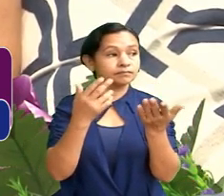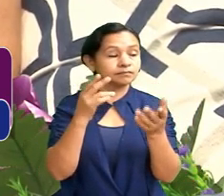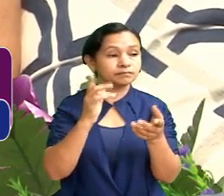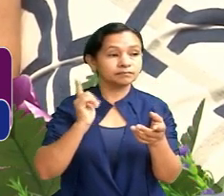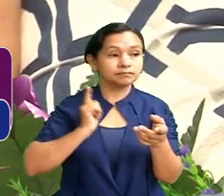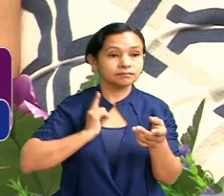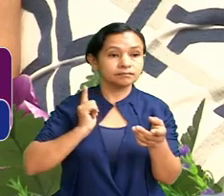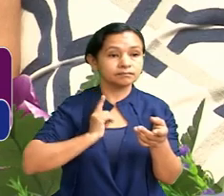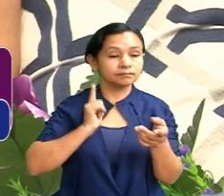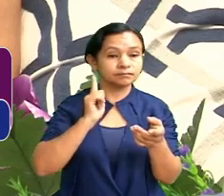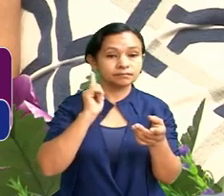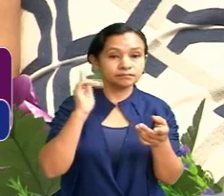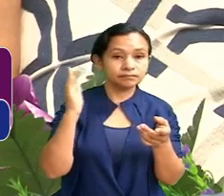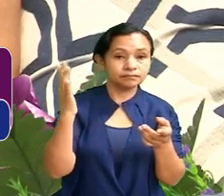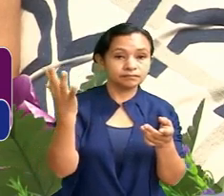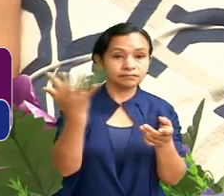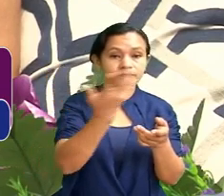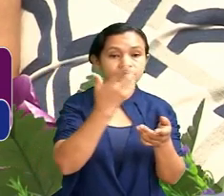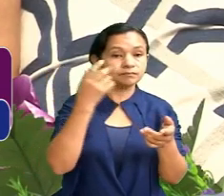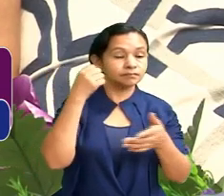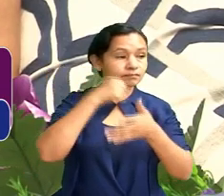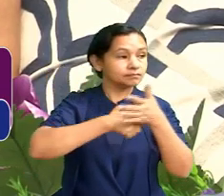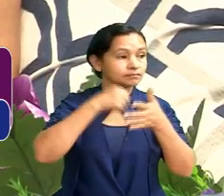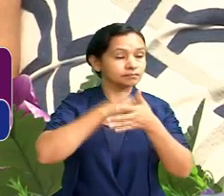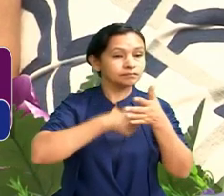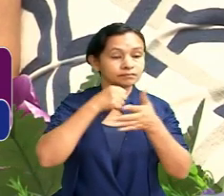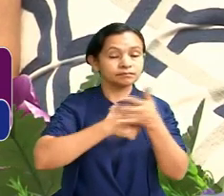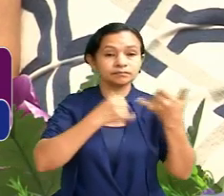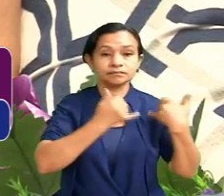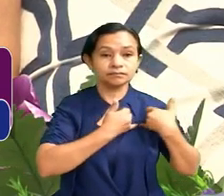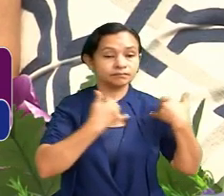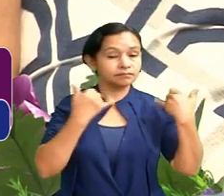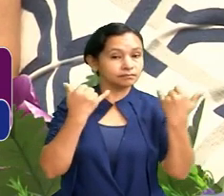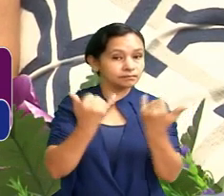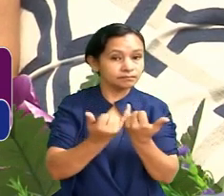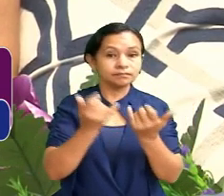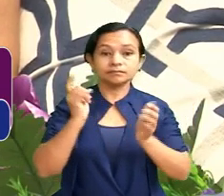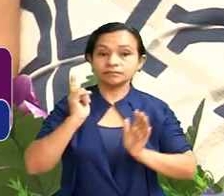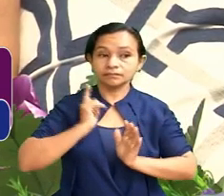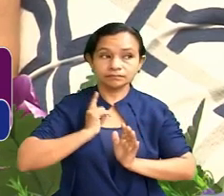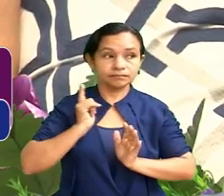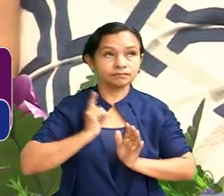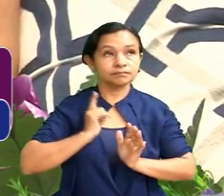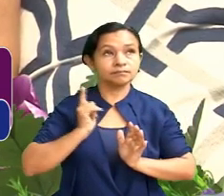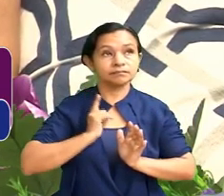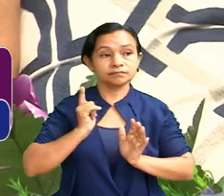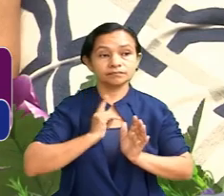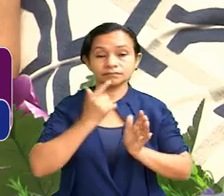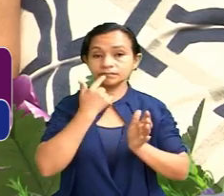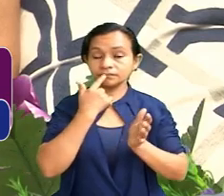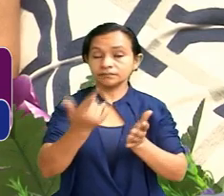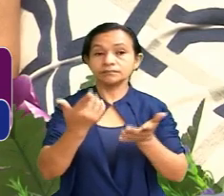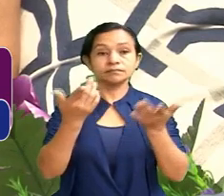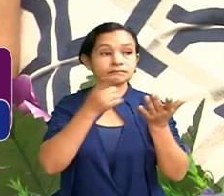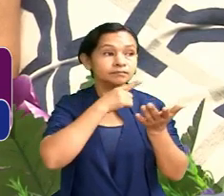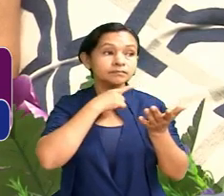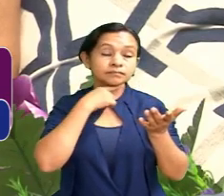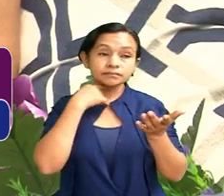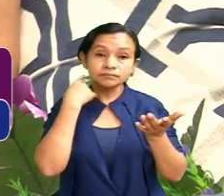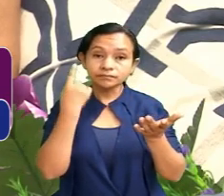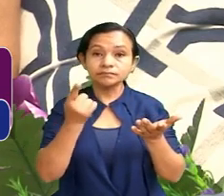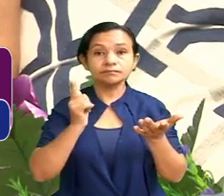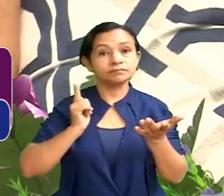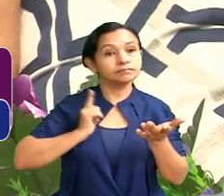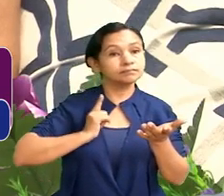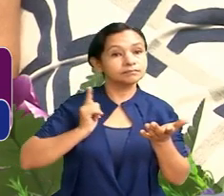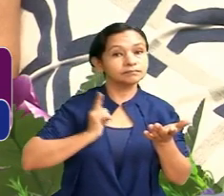todas aquellas competencias que cada institución tiene en todos los temas en el marco del plan verano no es la excepción verdad nosotros tenemos